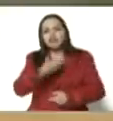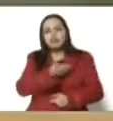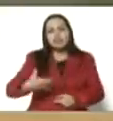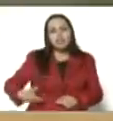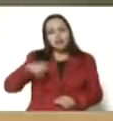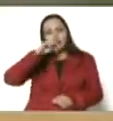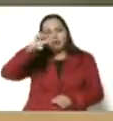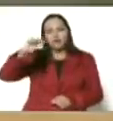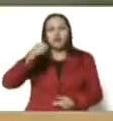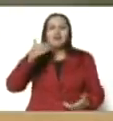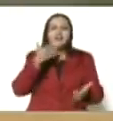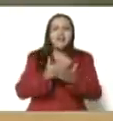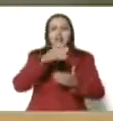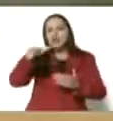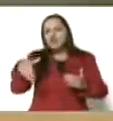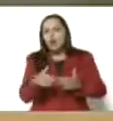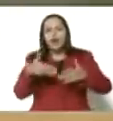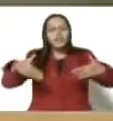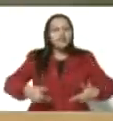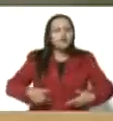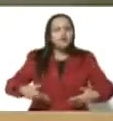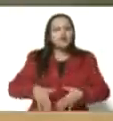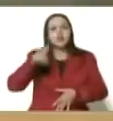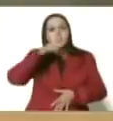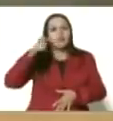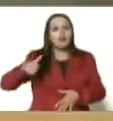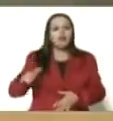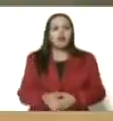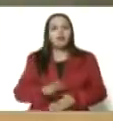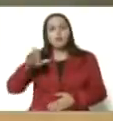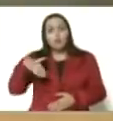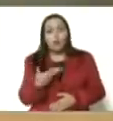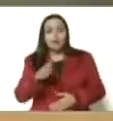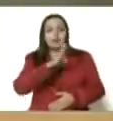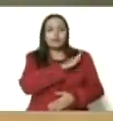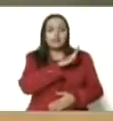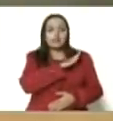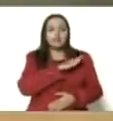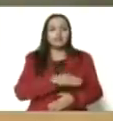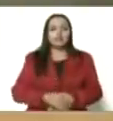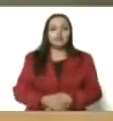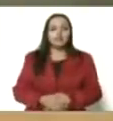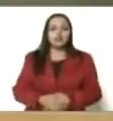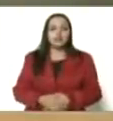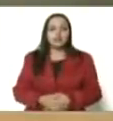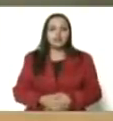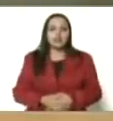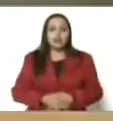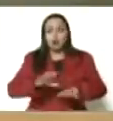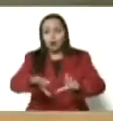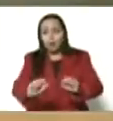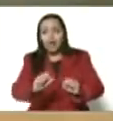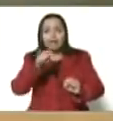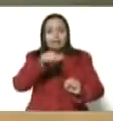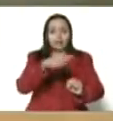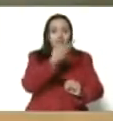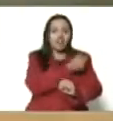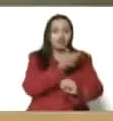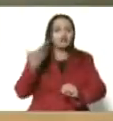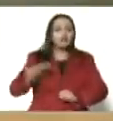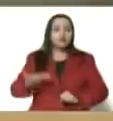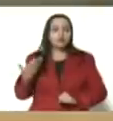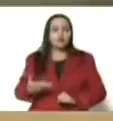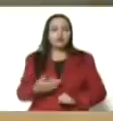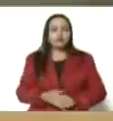Maduro, gracias a todos los sacrificios de nuestro pueblo para contar con el acceso a esta vacuna tan